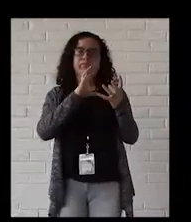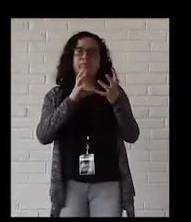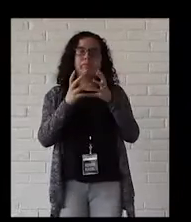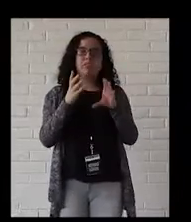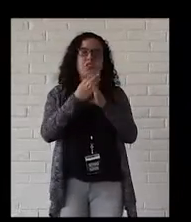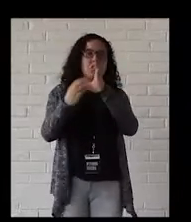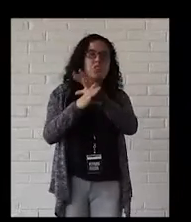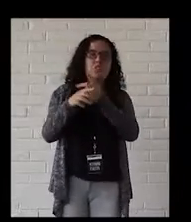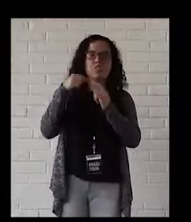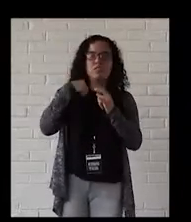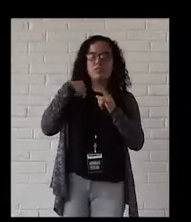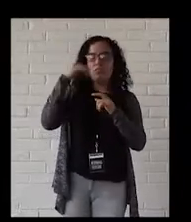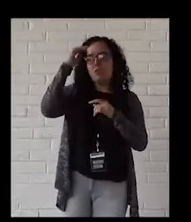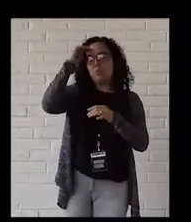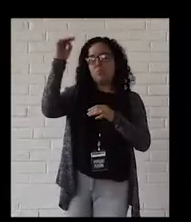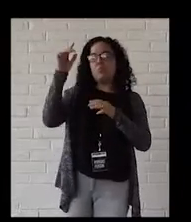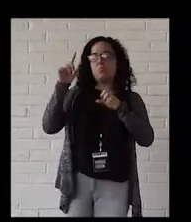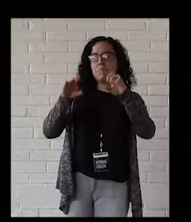la mente,